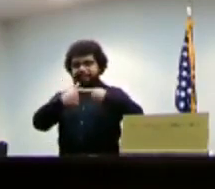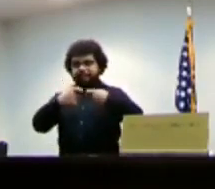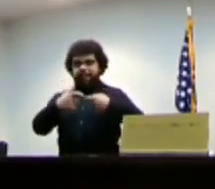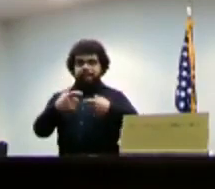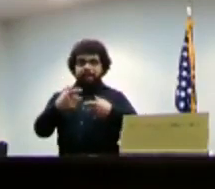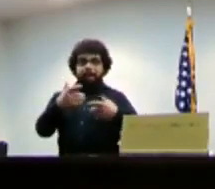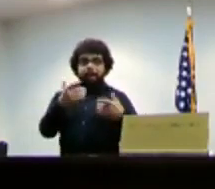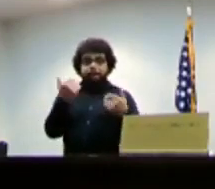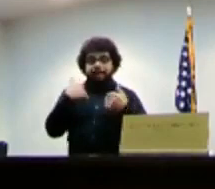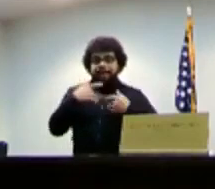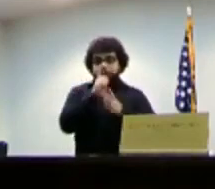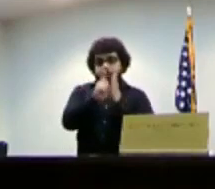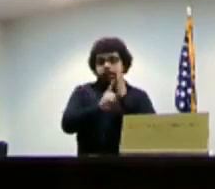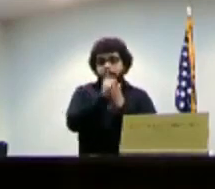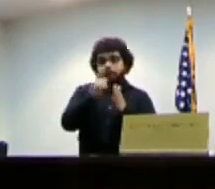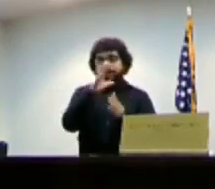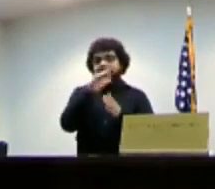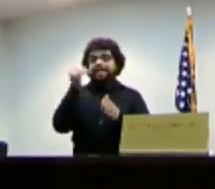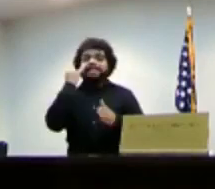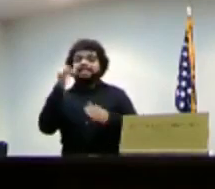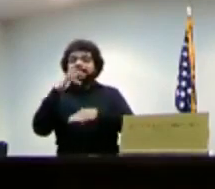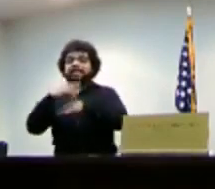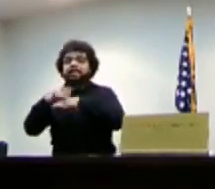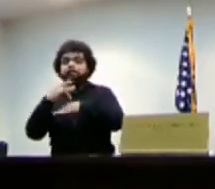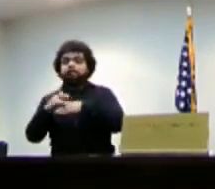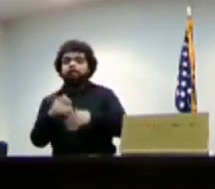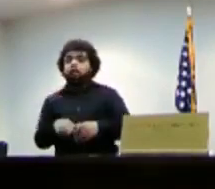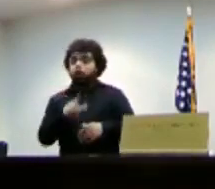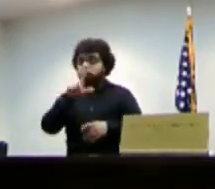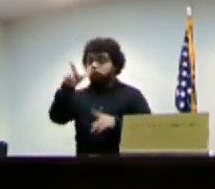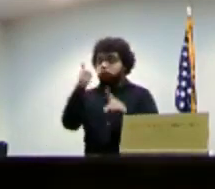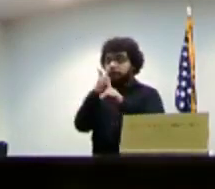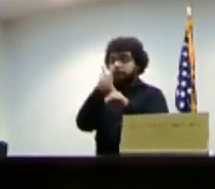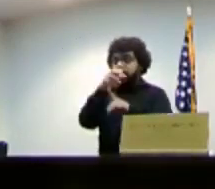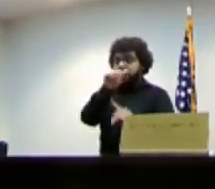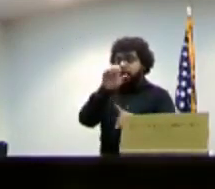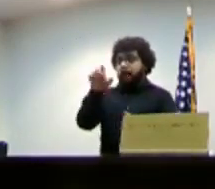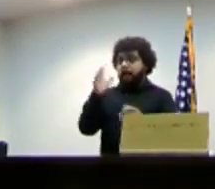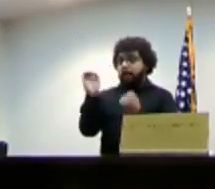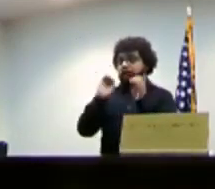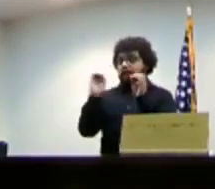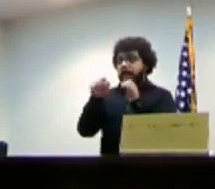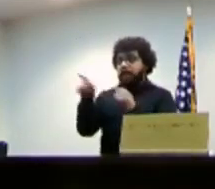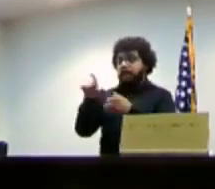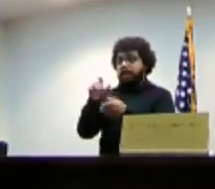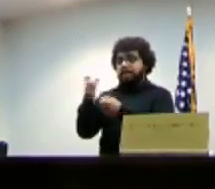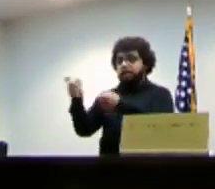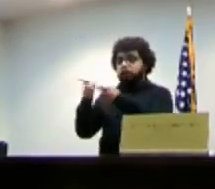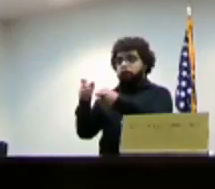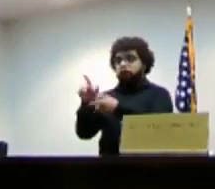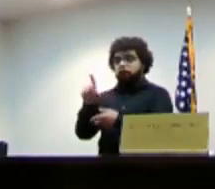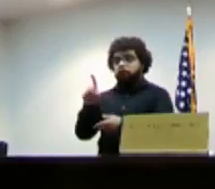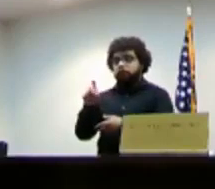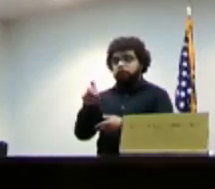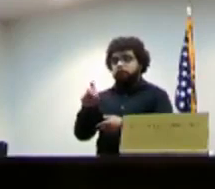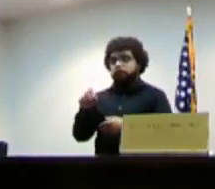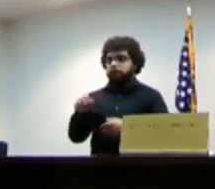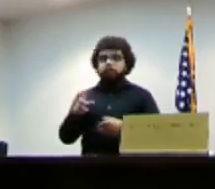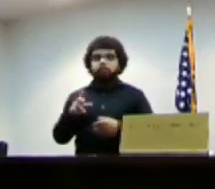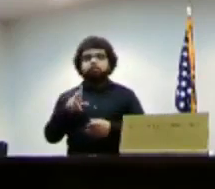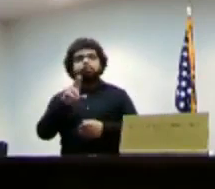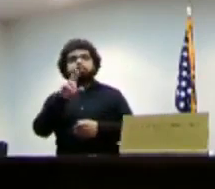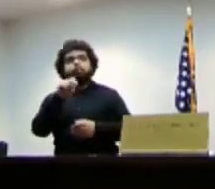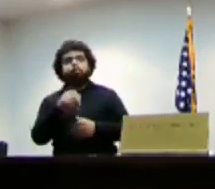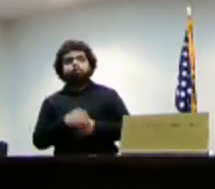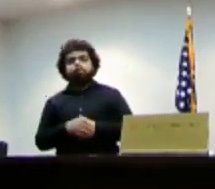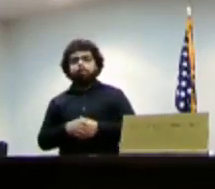tener disponible. Si ellos ven... ¿Y ustedes no tienen a nadie allí? ¿En el centro de control energético no? ¿Por qué? ¿Por qué no se acordó